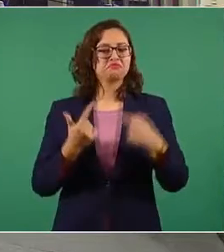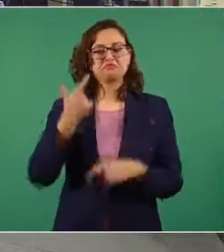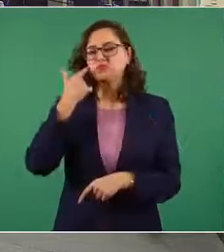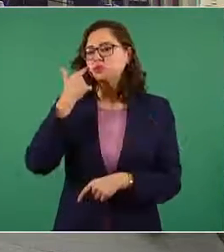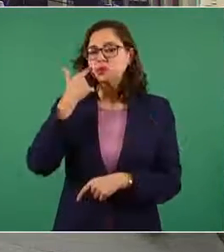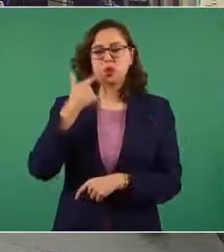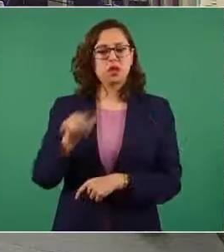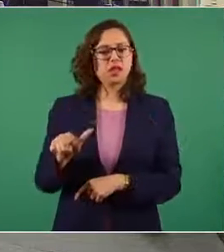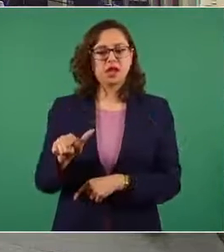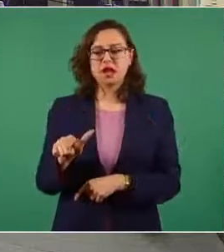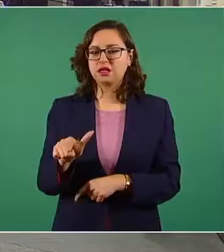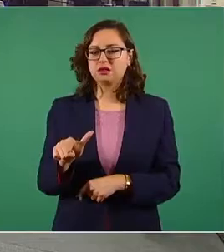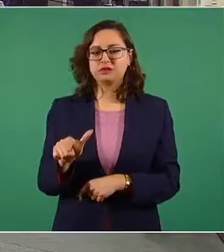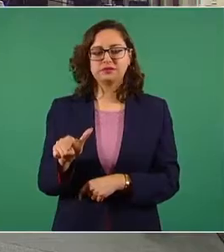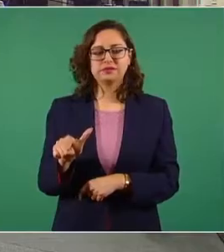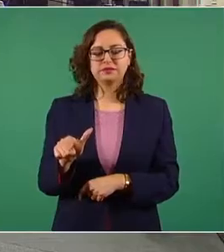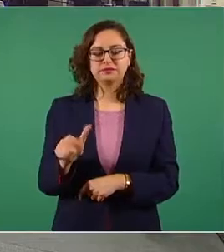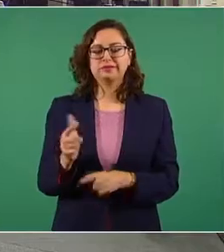para